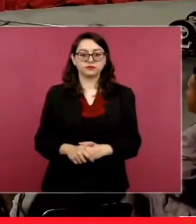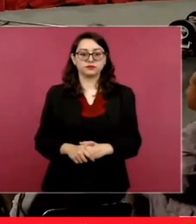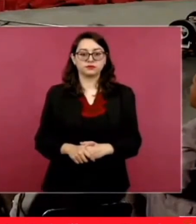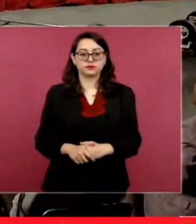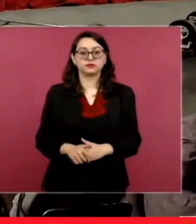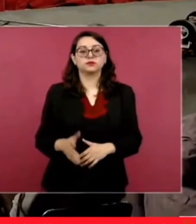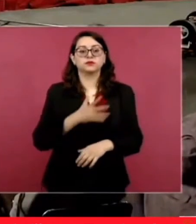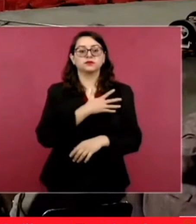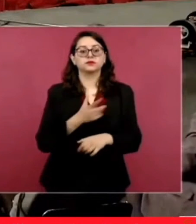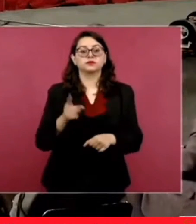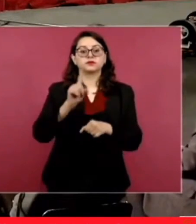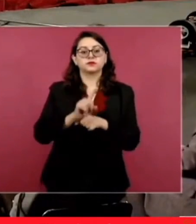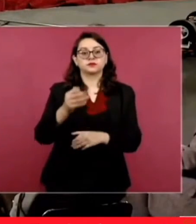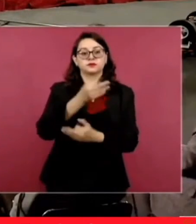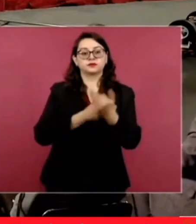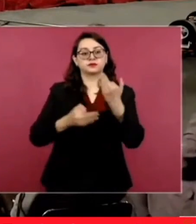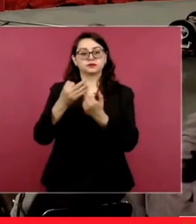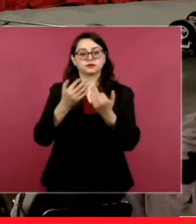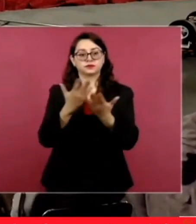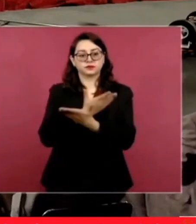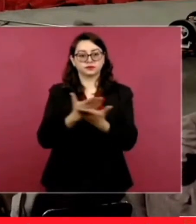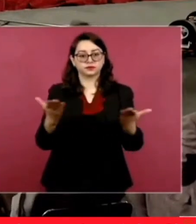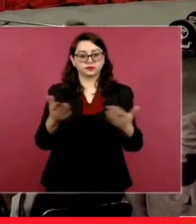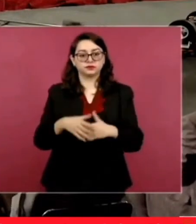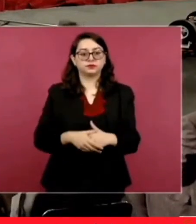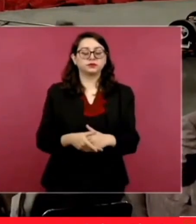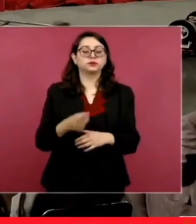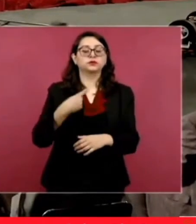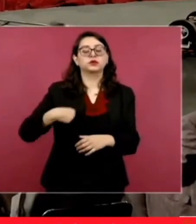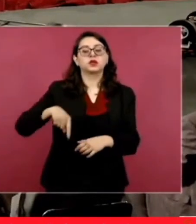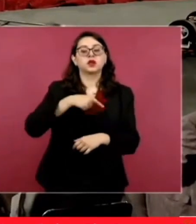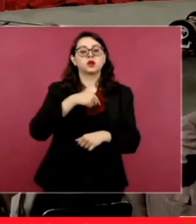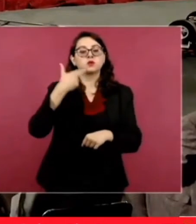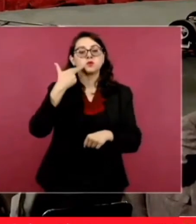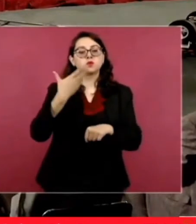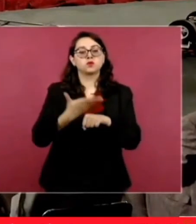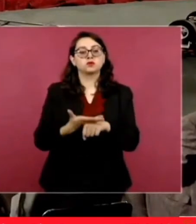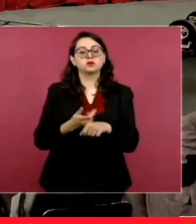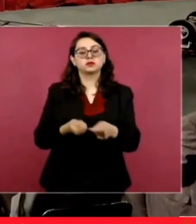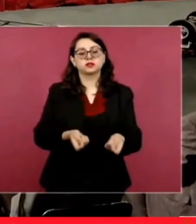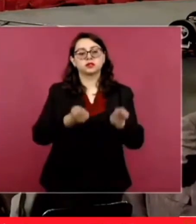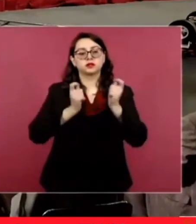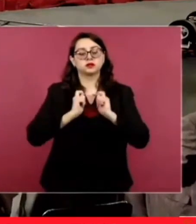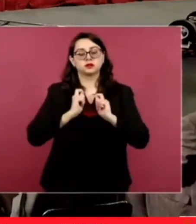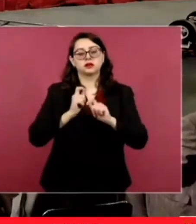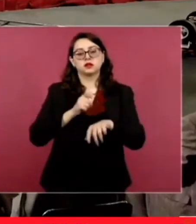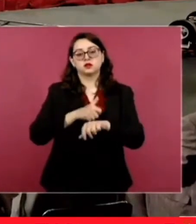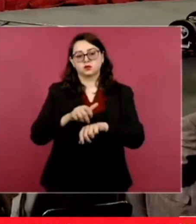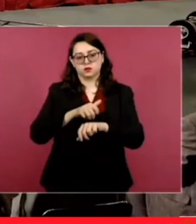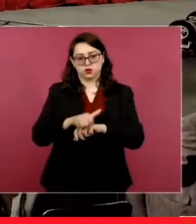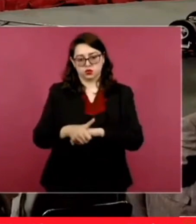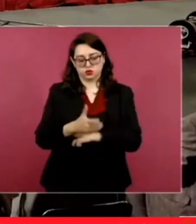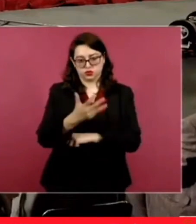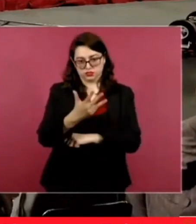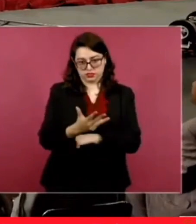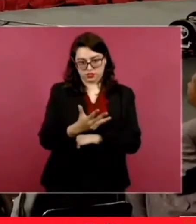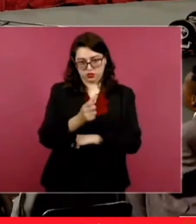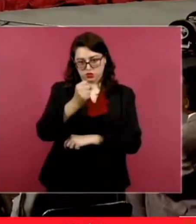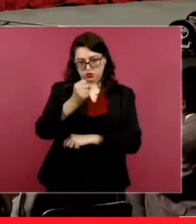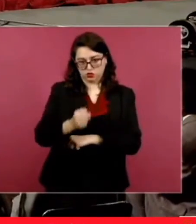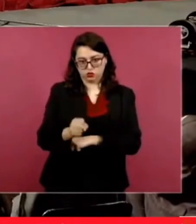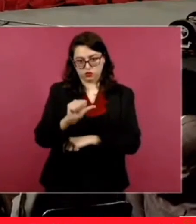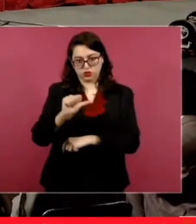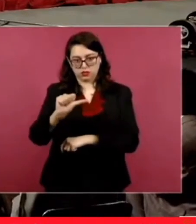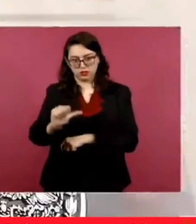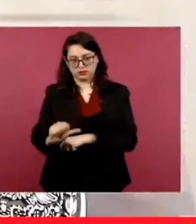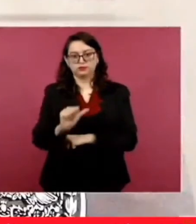Buenos días a todas y a todos. A nosotros nos corresponde el tramo 5 Sur A, que es de la longitud de